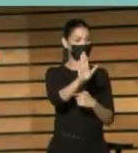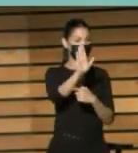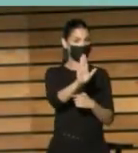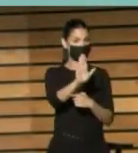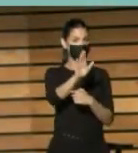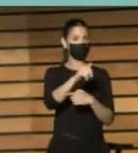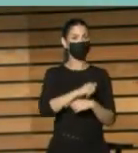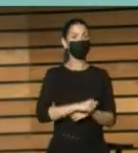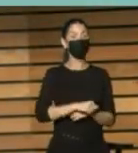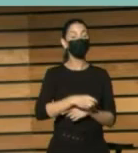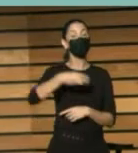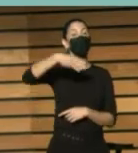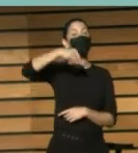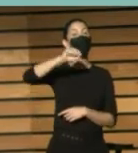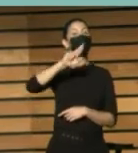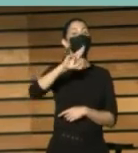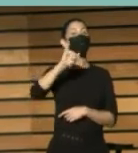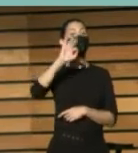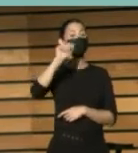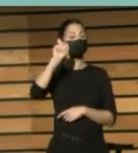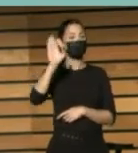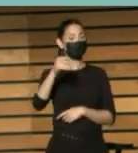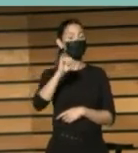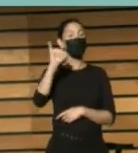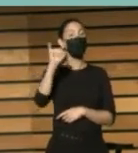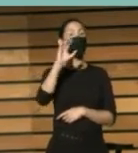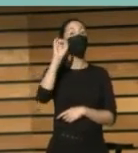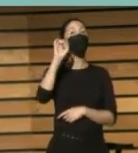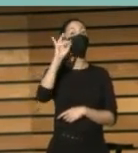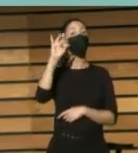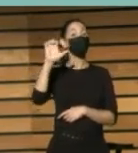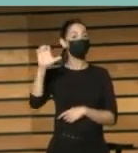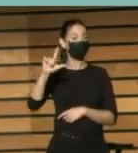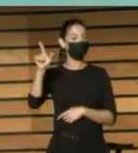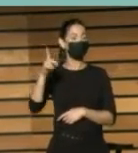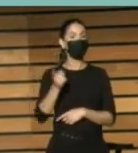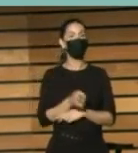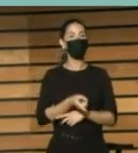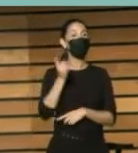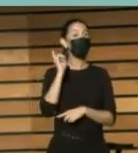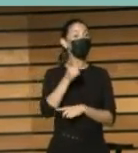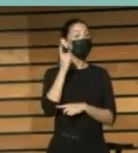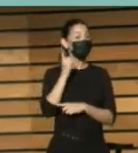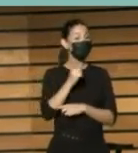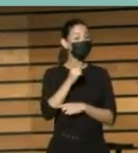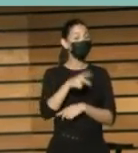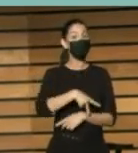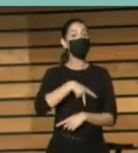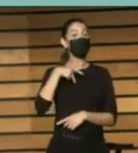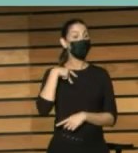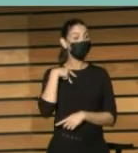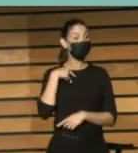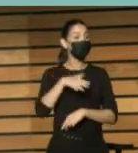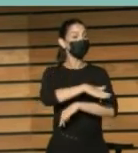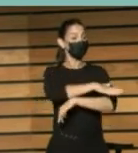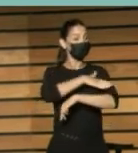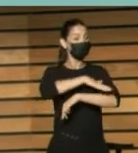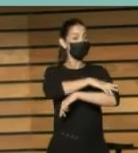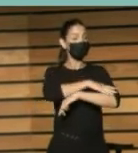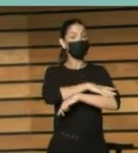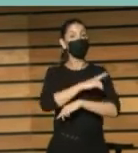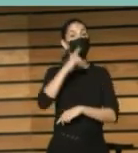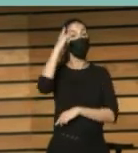Quiero presentar a María José Gálvez Salvador, directora general del Libro y Fomento de la Lectura en el Ministerio de Cultura y Deporte,